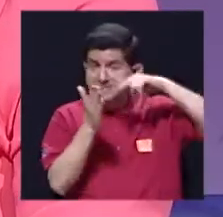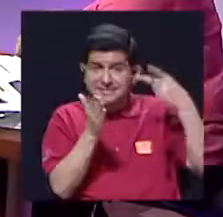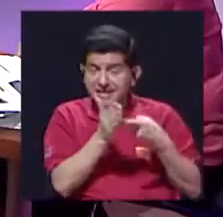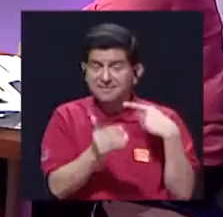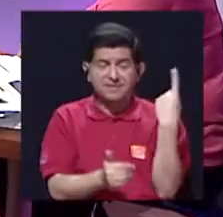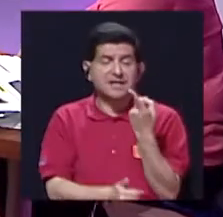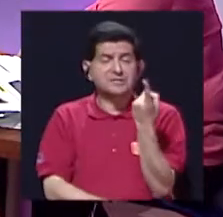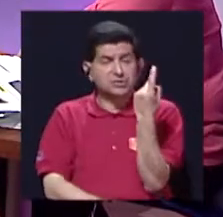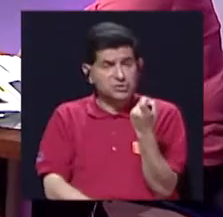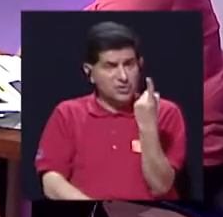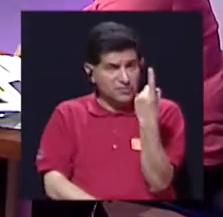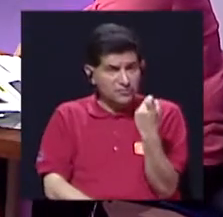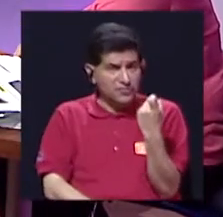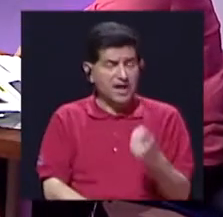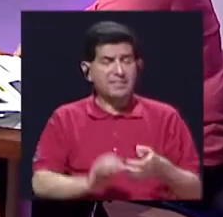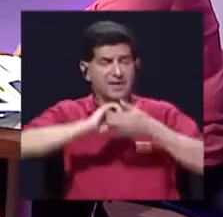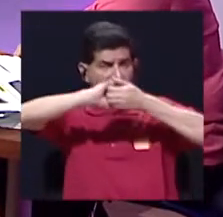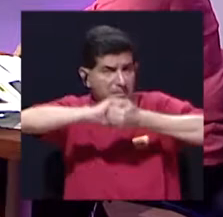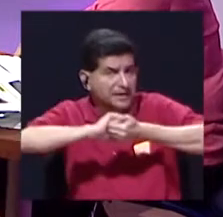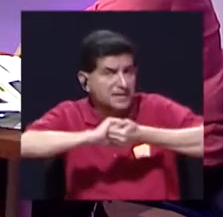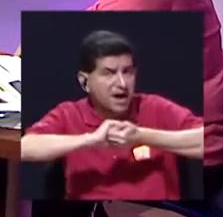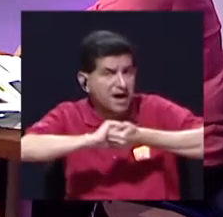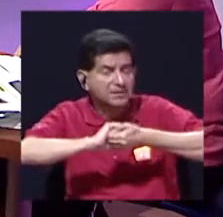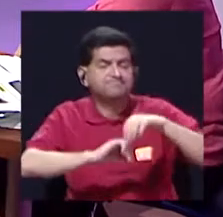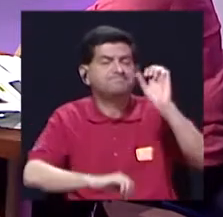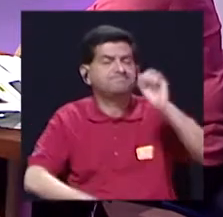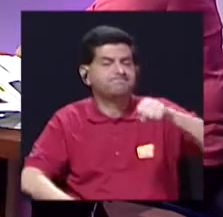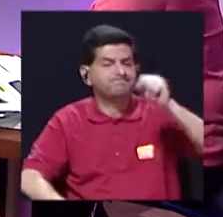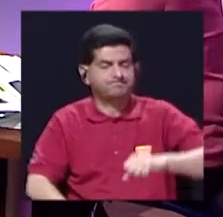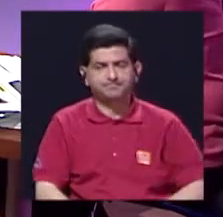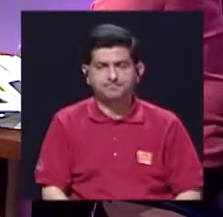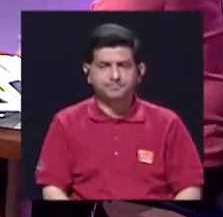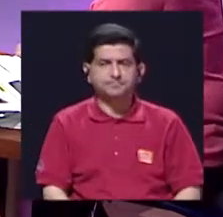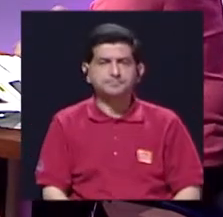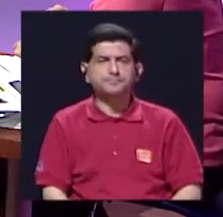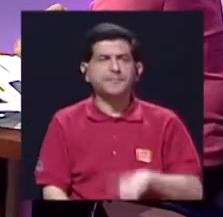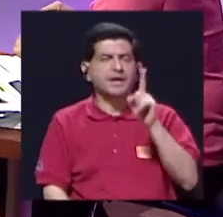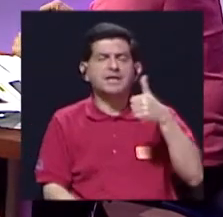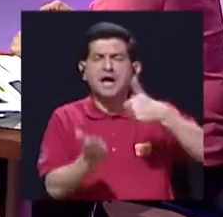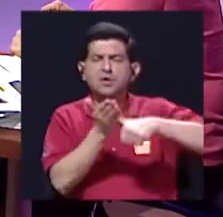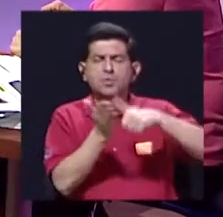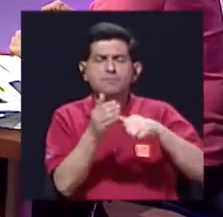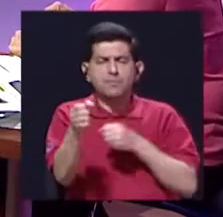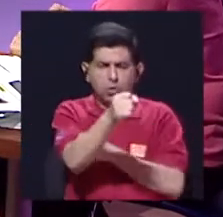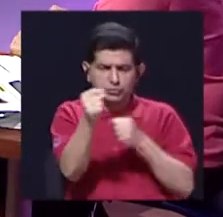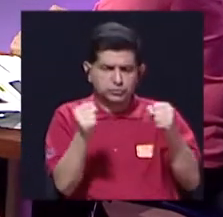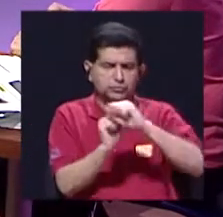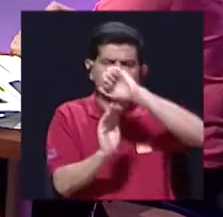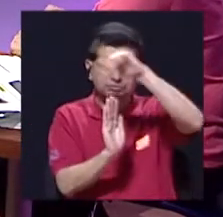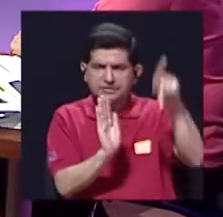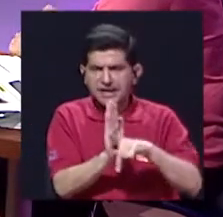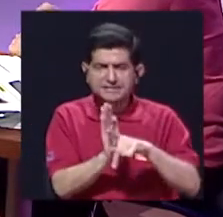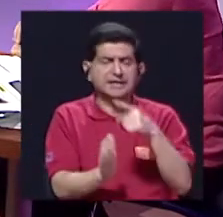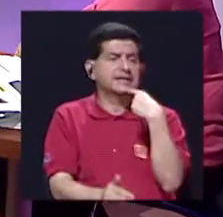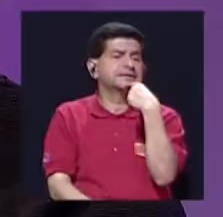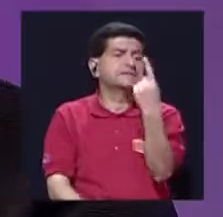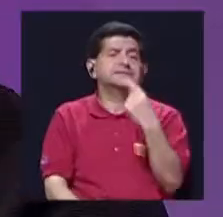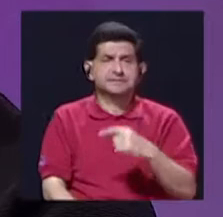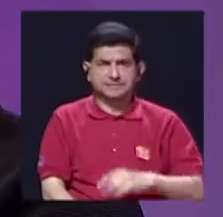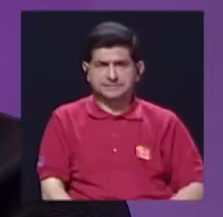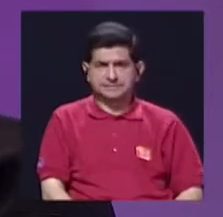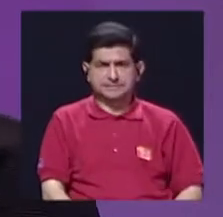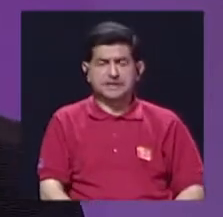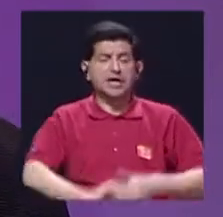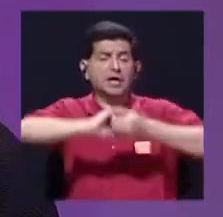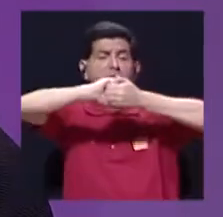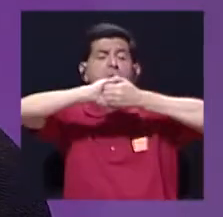solo nos está faltando en las cooperativas. Sí, y aquí hay un voto de la Sala Constitucional porque se alega que